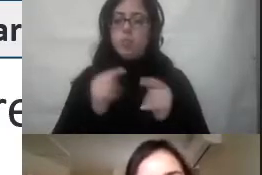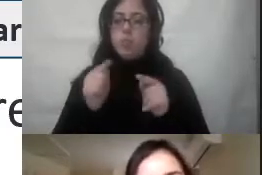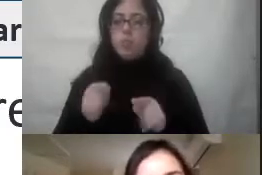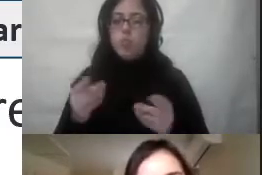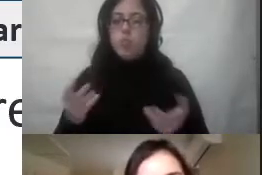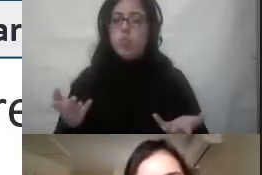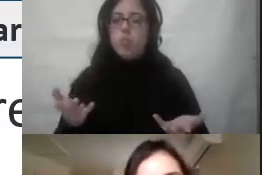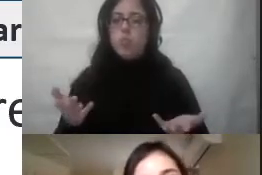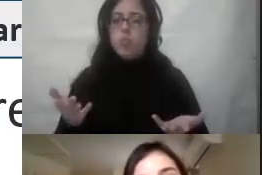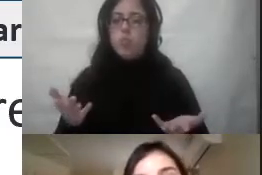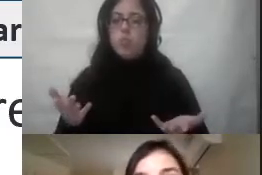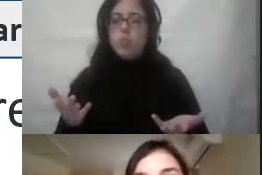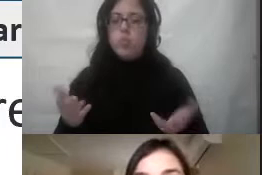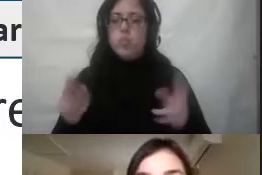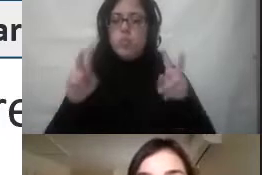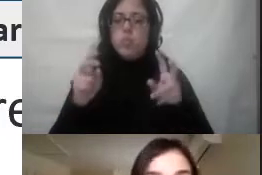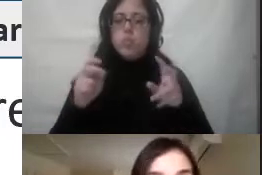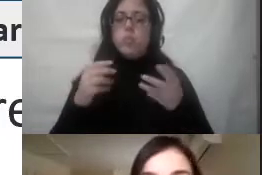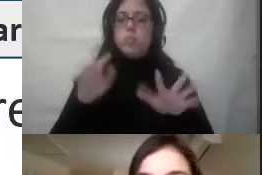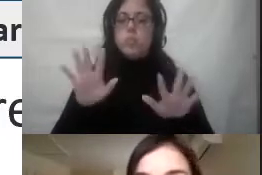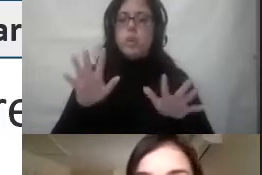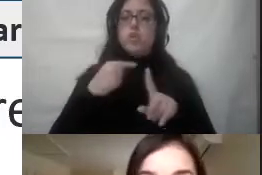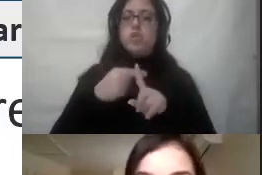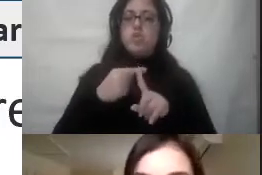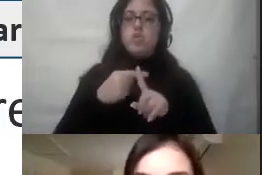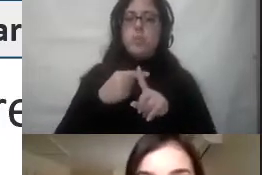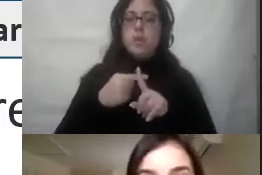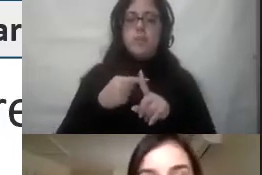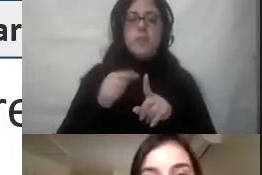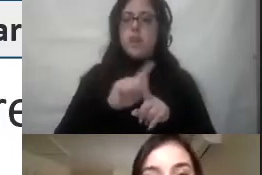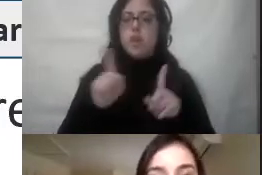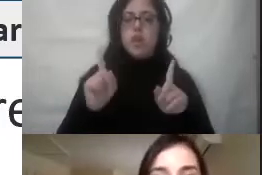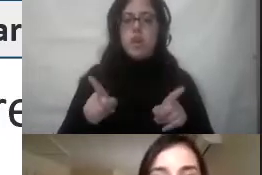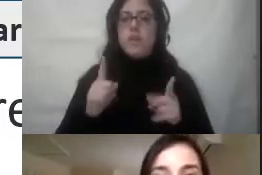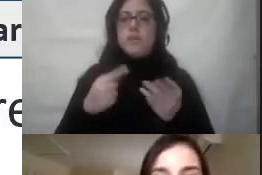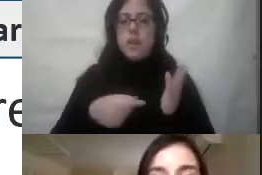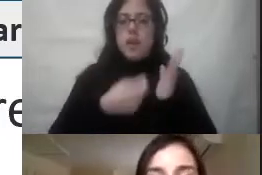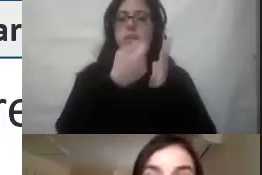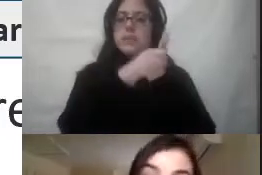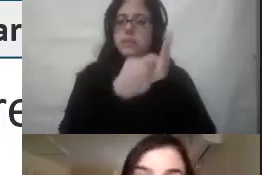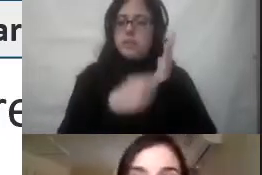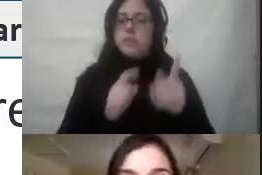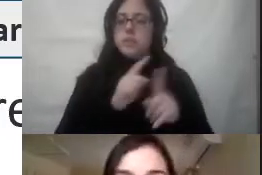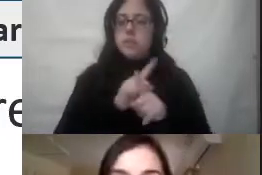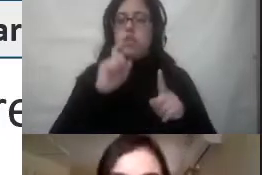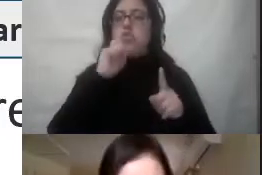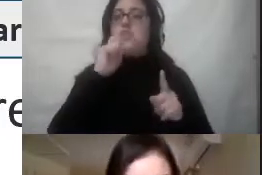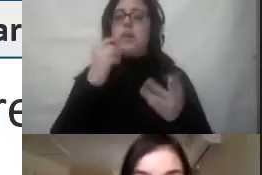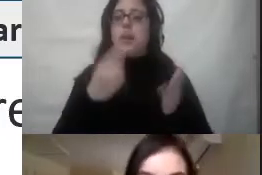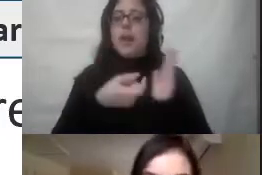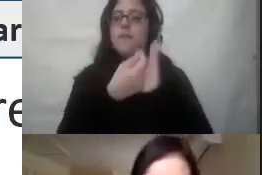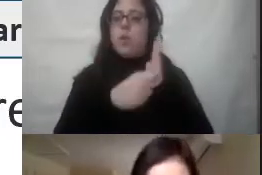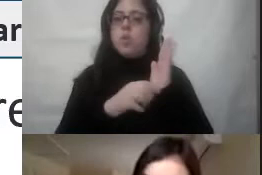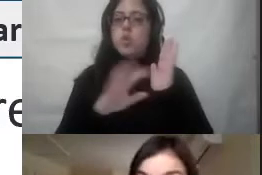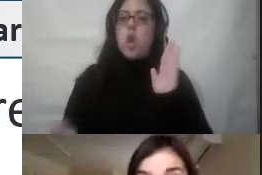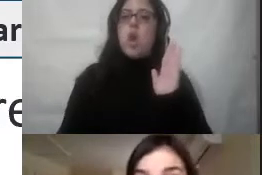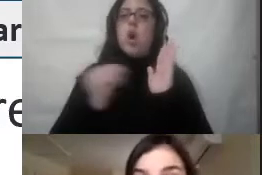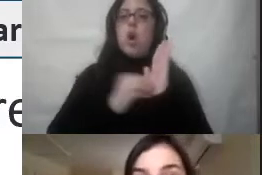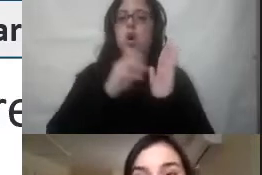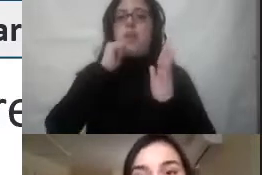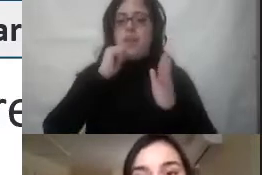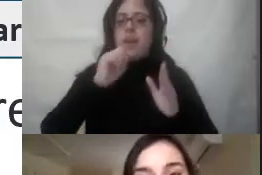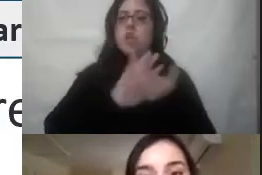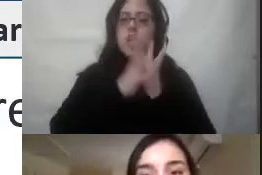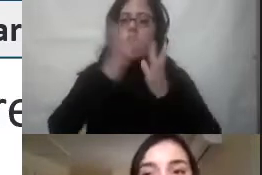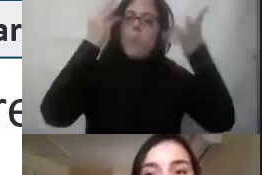en esta fase guía la evaluación sumativa, que no tiene que tener calificación, la evaluación sumativa es la suma de todos los aprendizajes, no tiene que estar